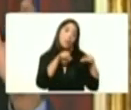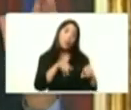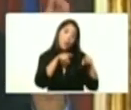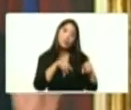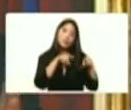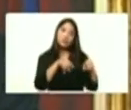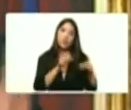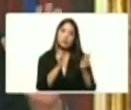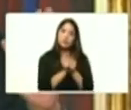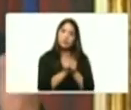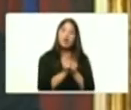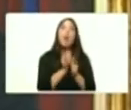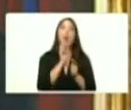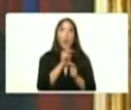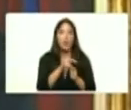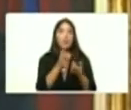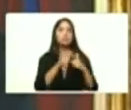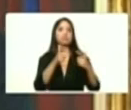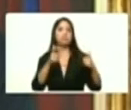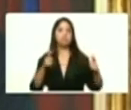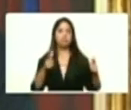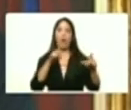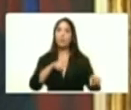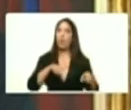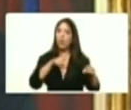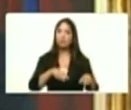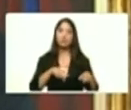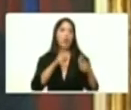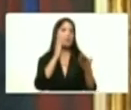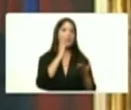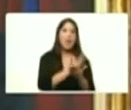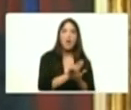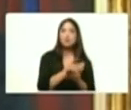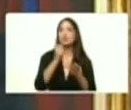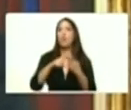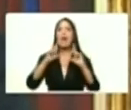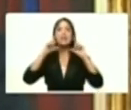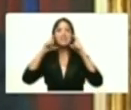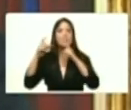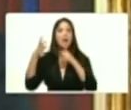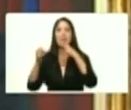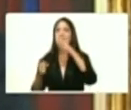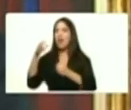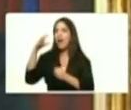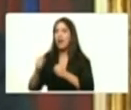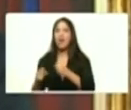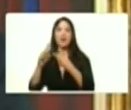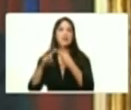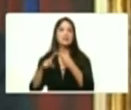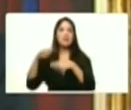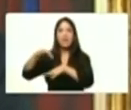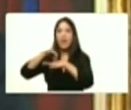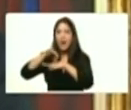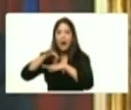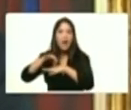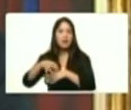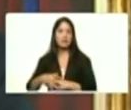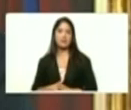tenemos que elevar la producción de cajón, de todo, de la yuca, del maíz, de la leche, de la carne.